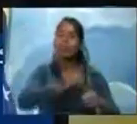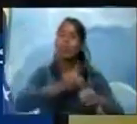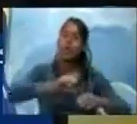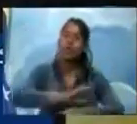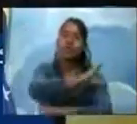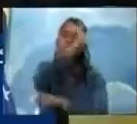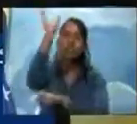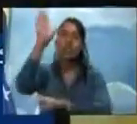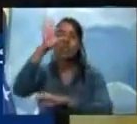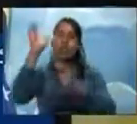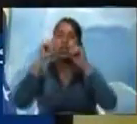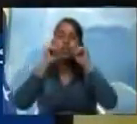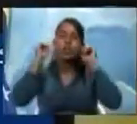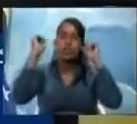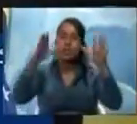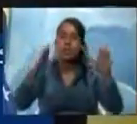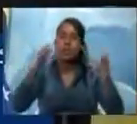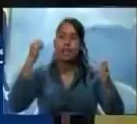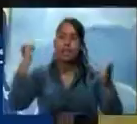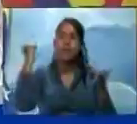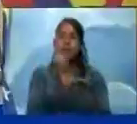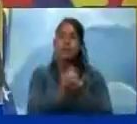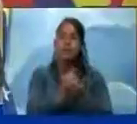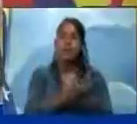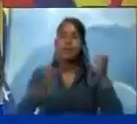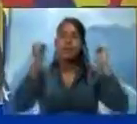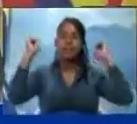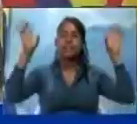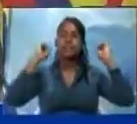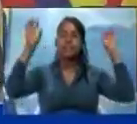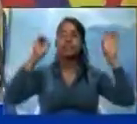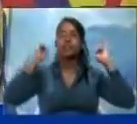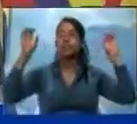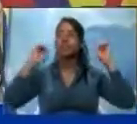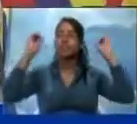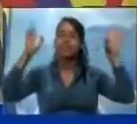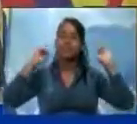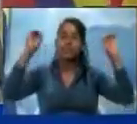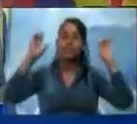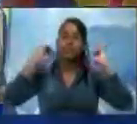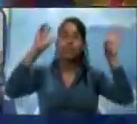cielos. Que Dios me les bendiga y que Dios me les guarde. Yeah.